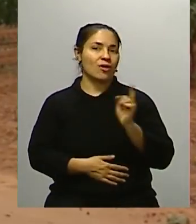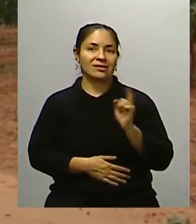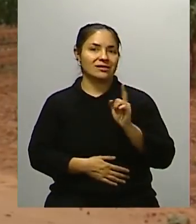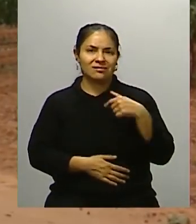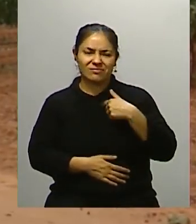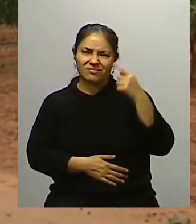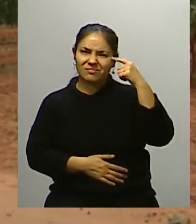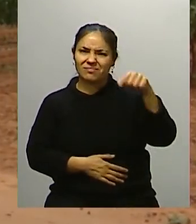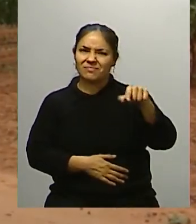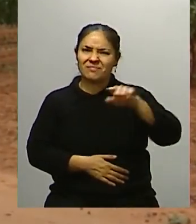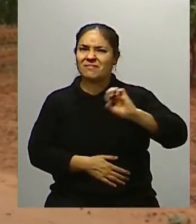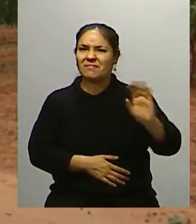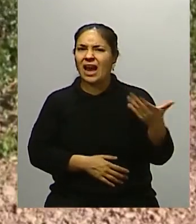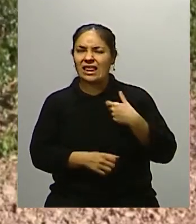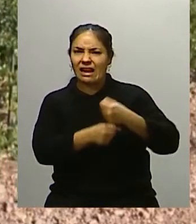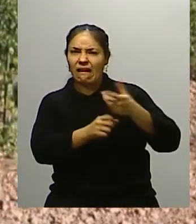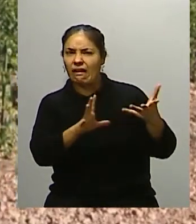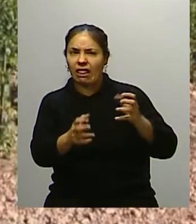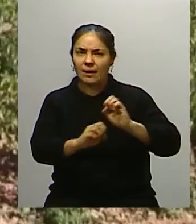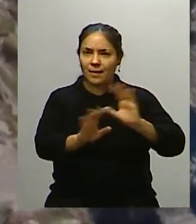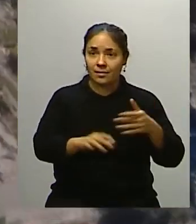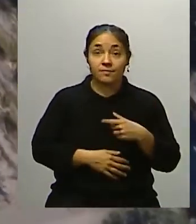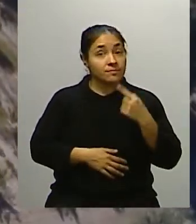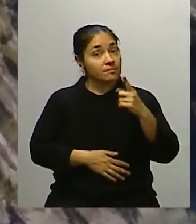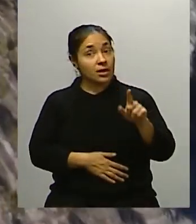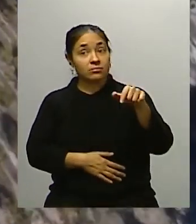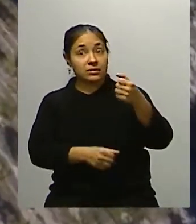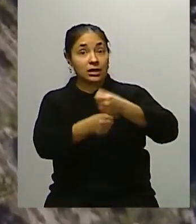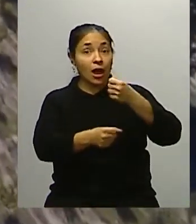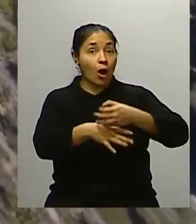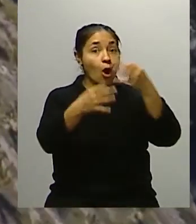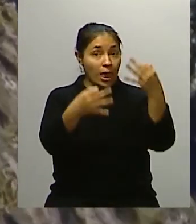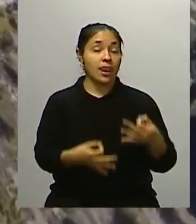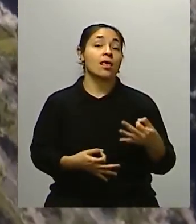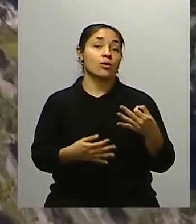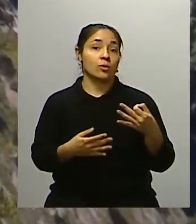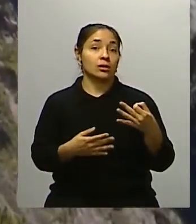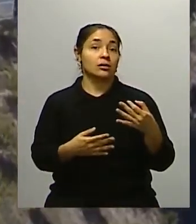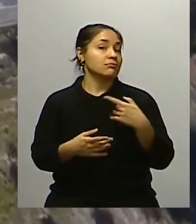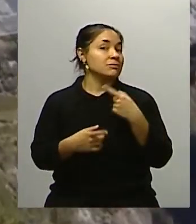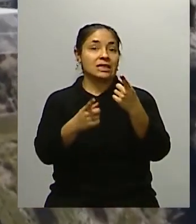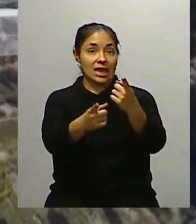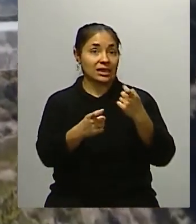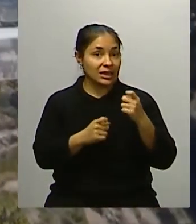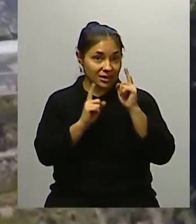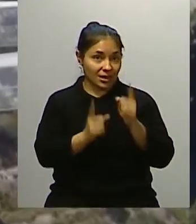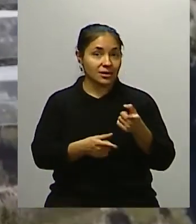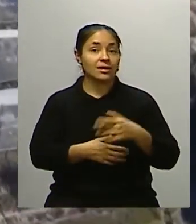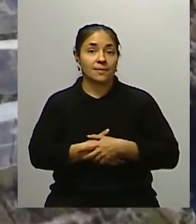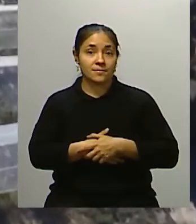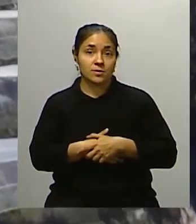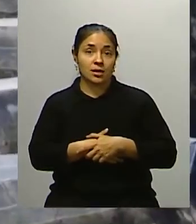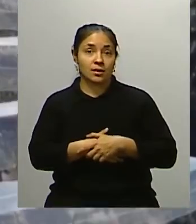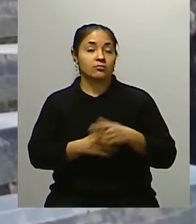bastante precarizado, cuando en realidad es una fuente de trabajo genuina, más y que se necesita y que es